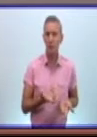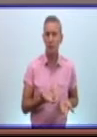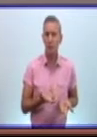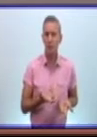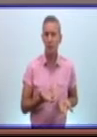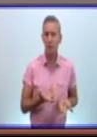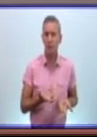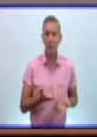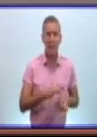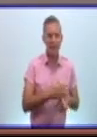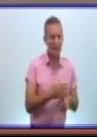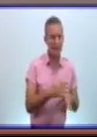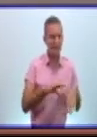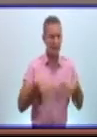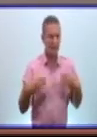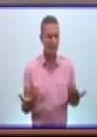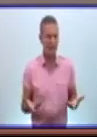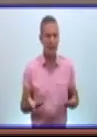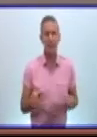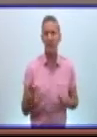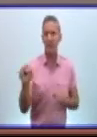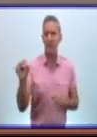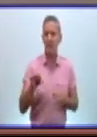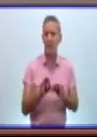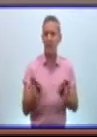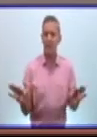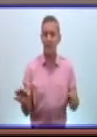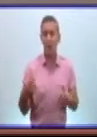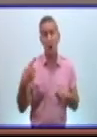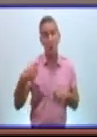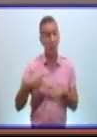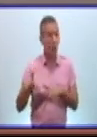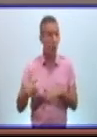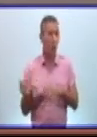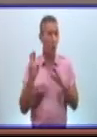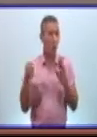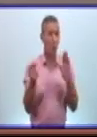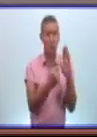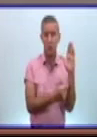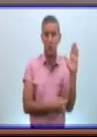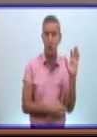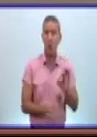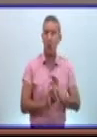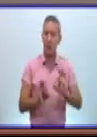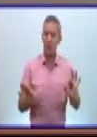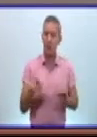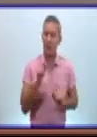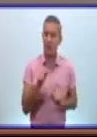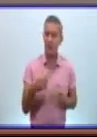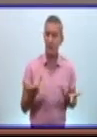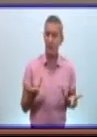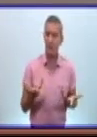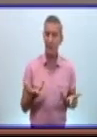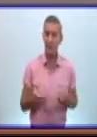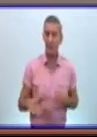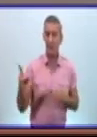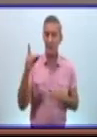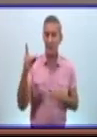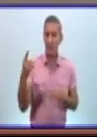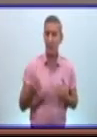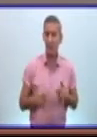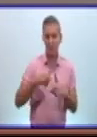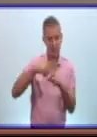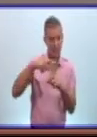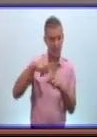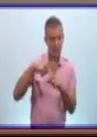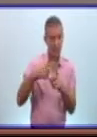establecer diferencias entre las sustancias puras? Otras propiedades que son específicas de ellas, como la densidad, la temperatura